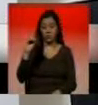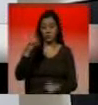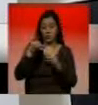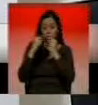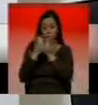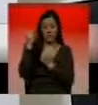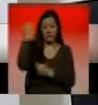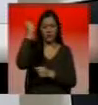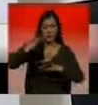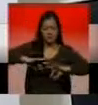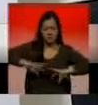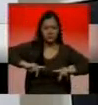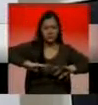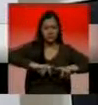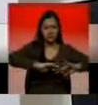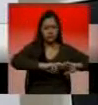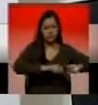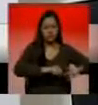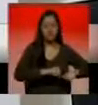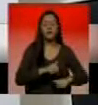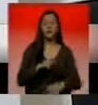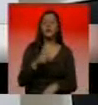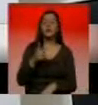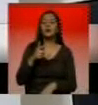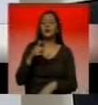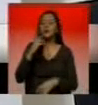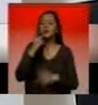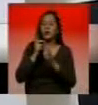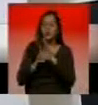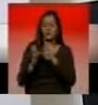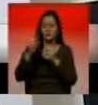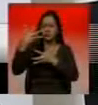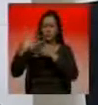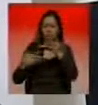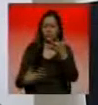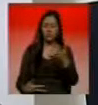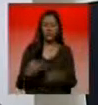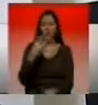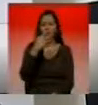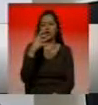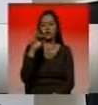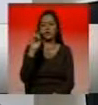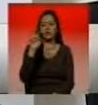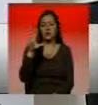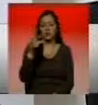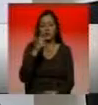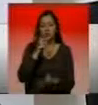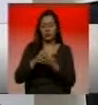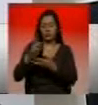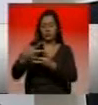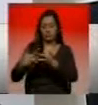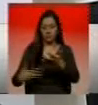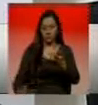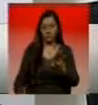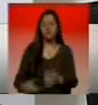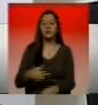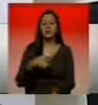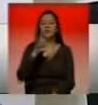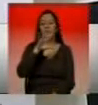443 casos y que dentro de estos casos ha logrado la incautación de 83 armas de fuego, 52 armas blancas,